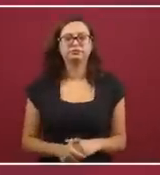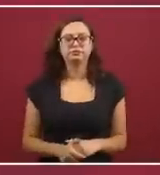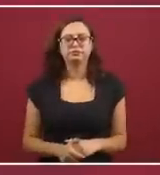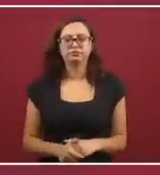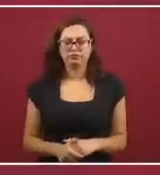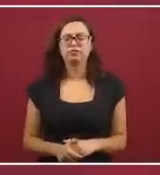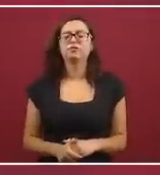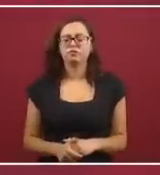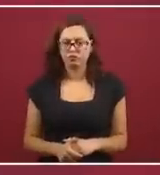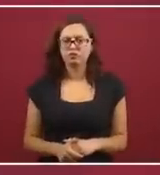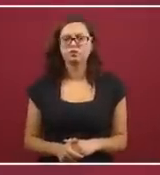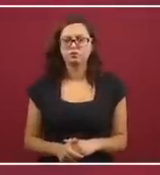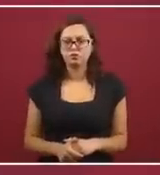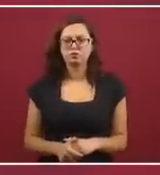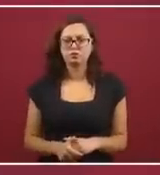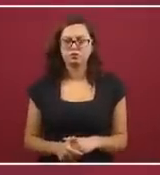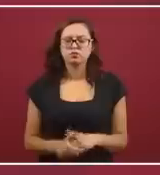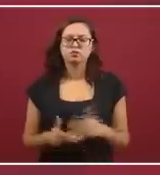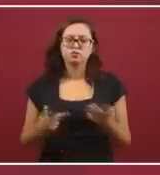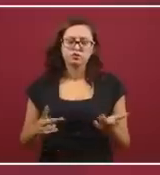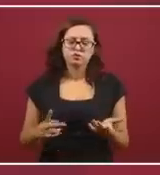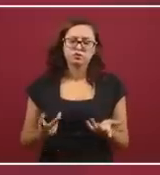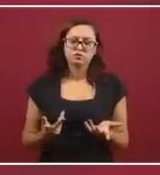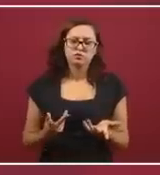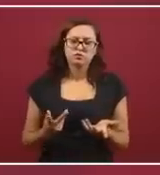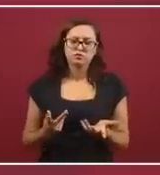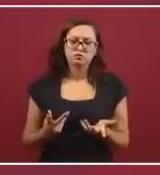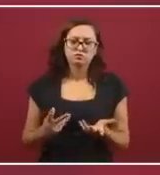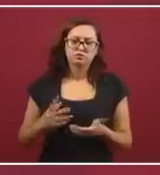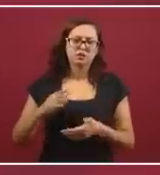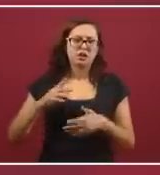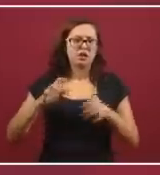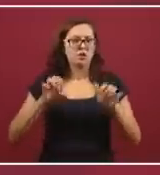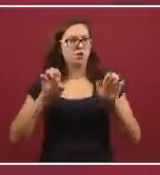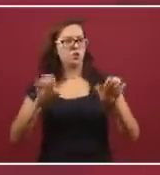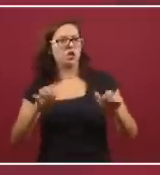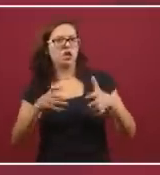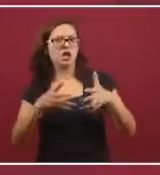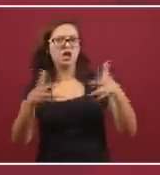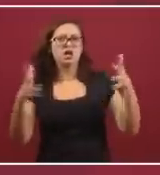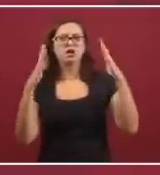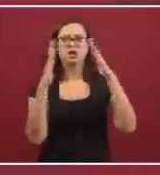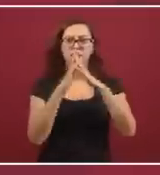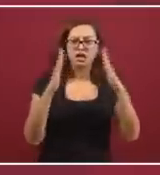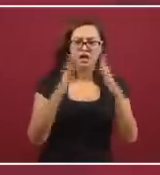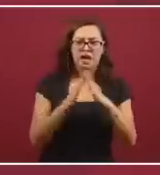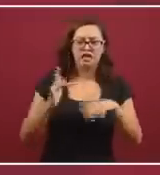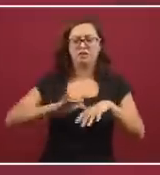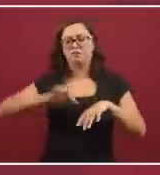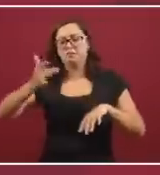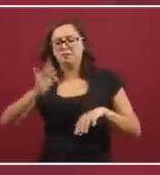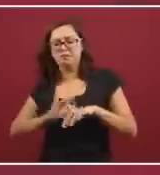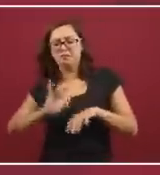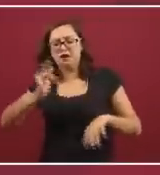pero si residencias alhajas dólares